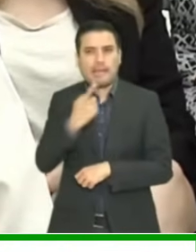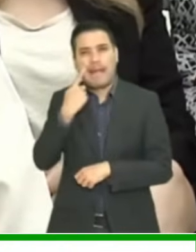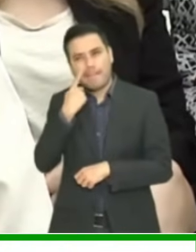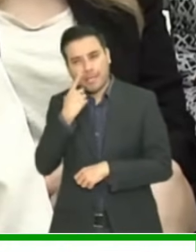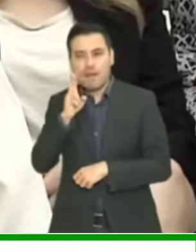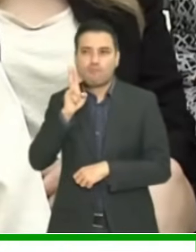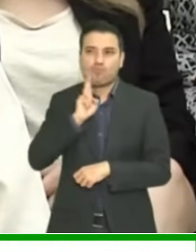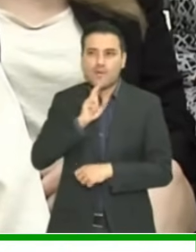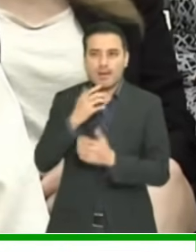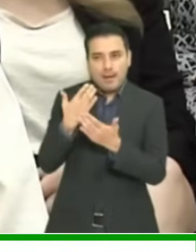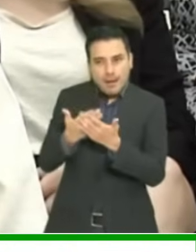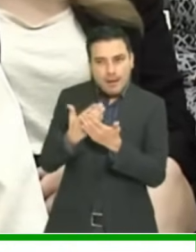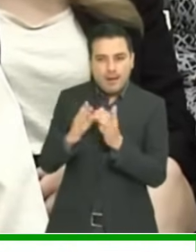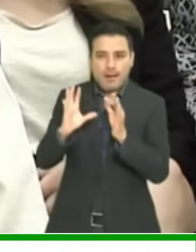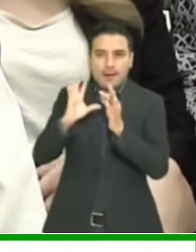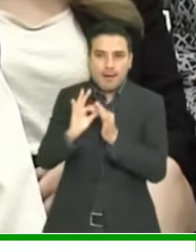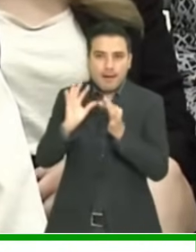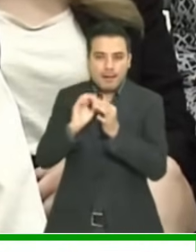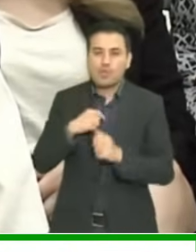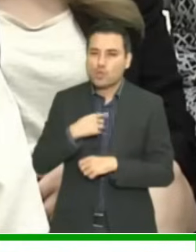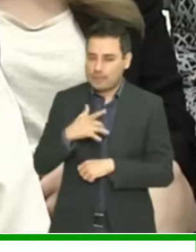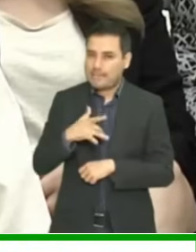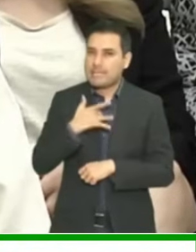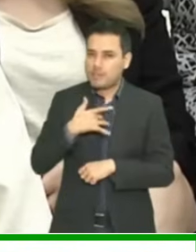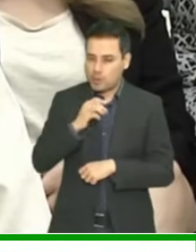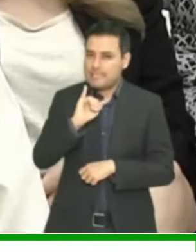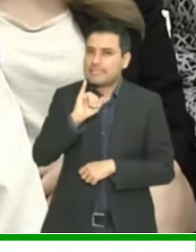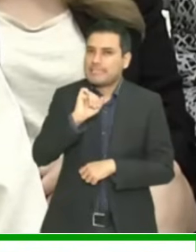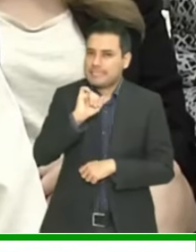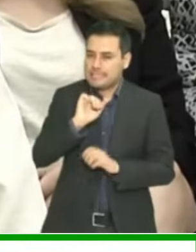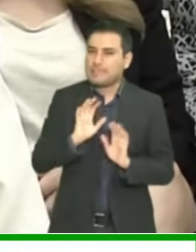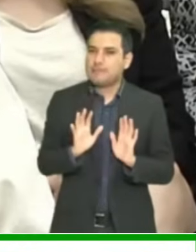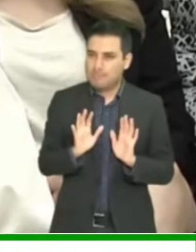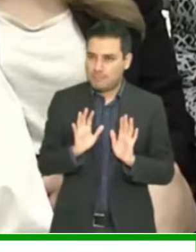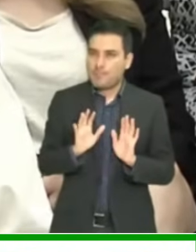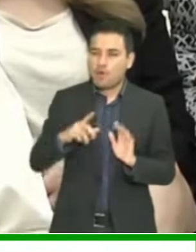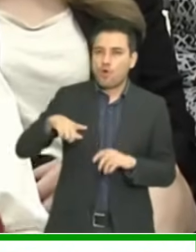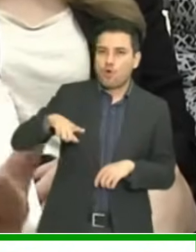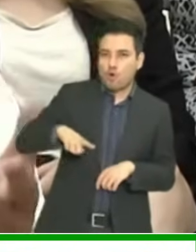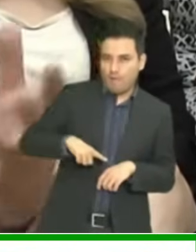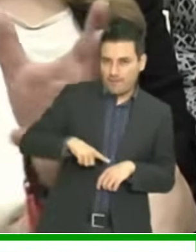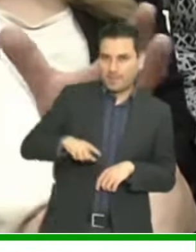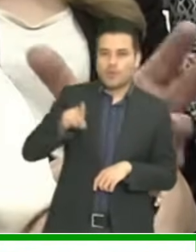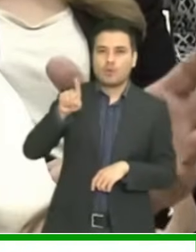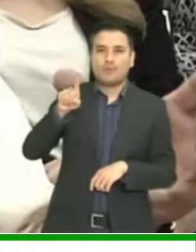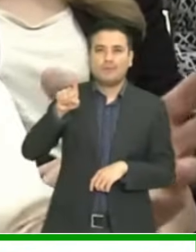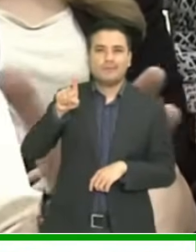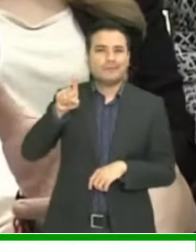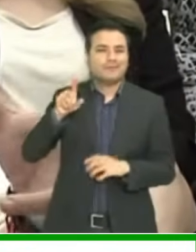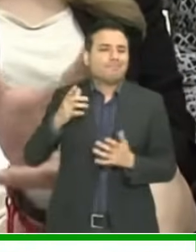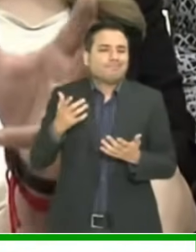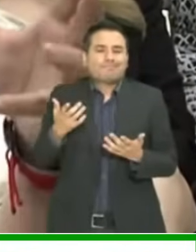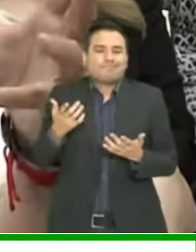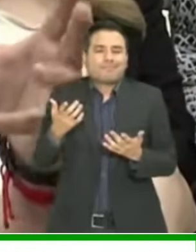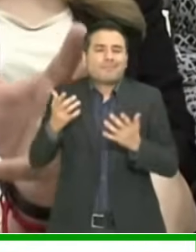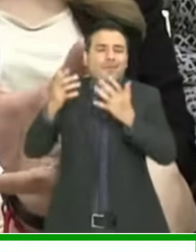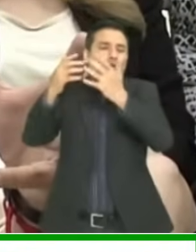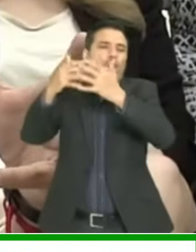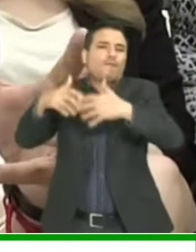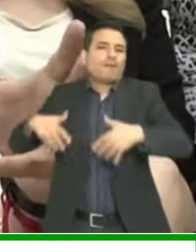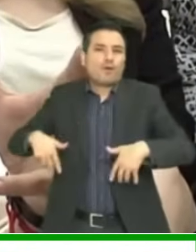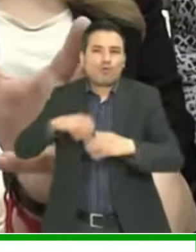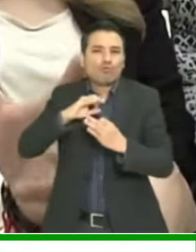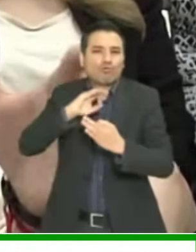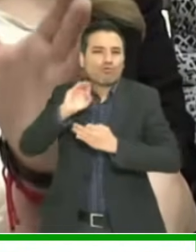hemos expresado, donde nos parece que ha habido una intromisión indebida del gobierno, del aparato, de toda la condición